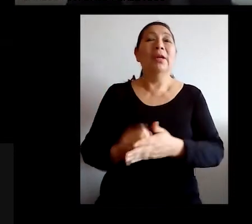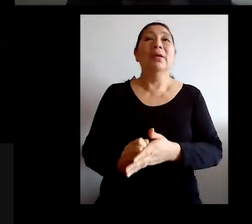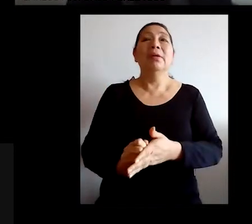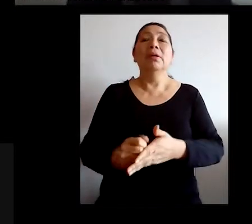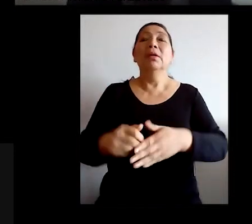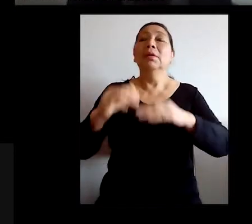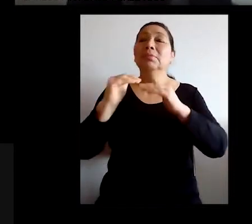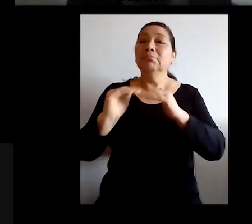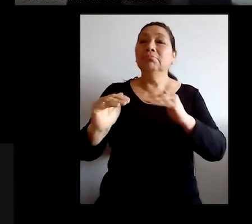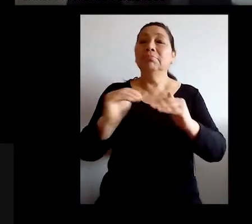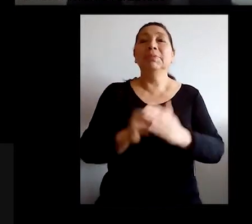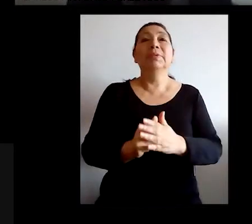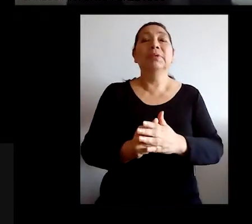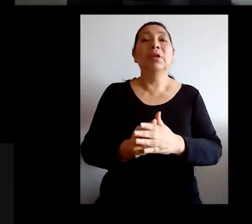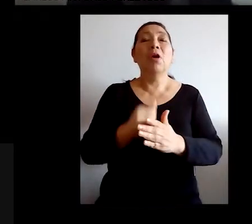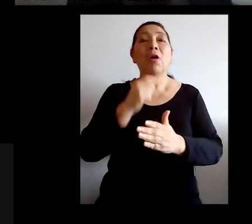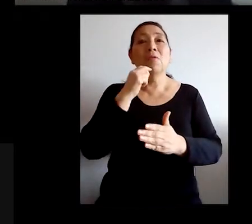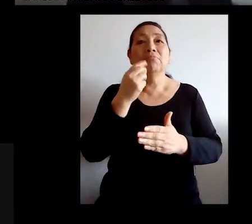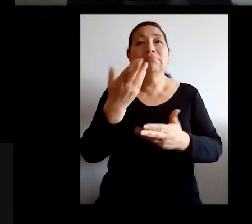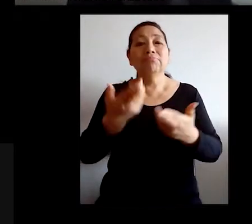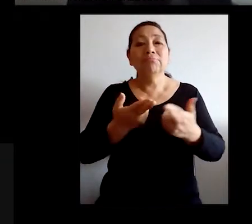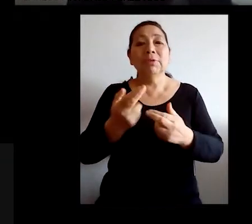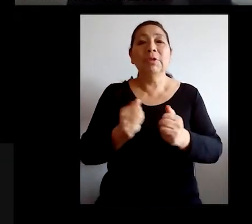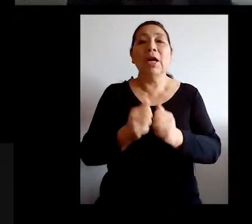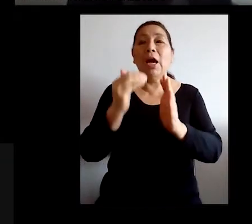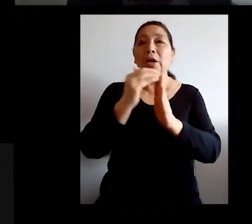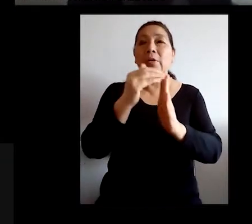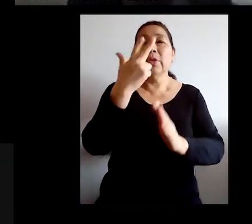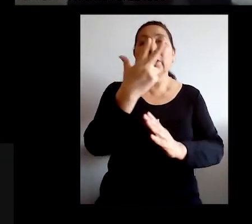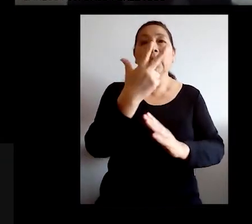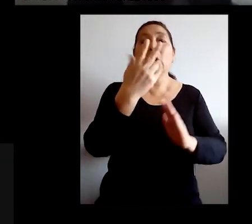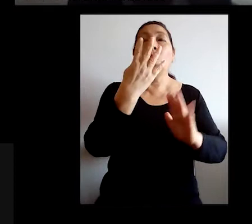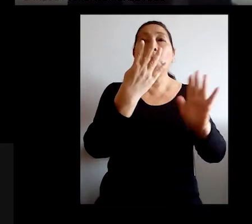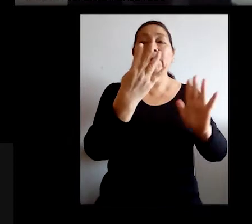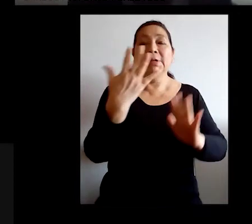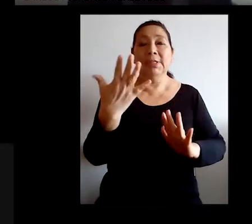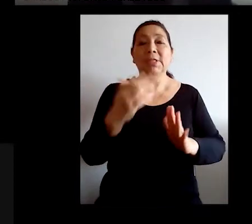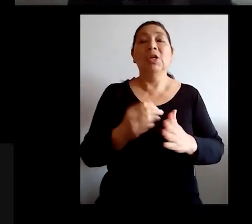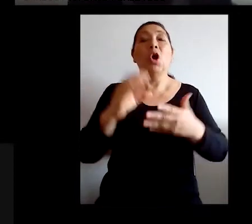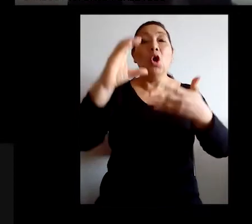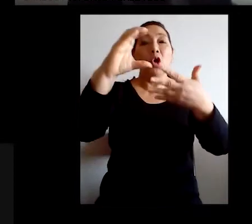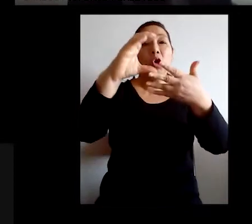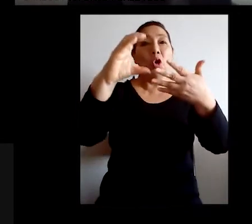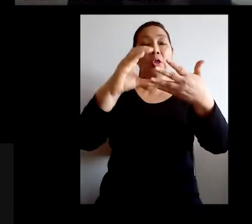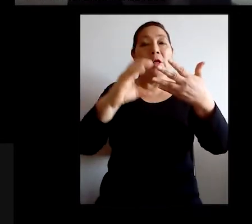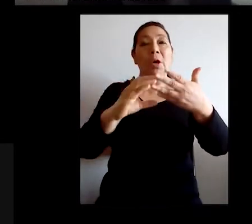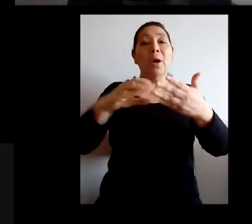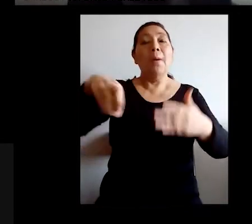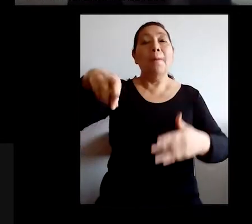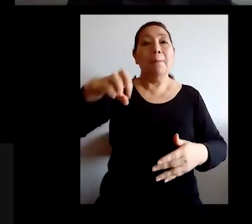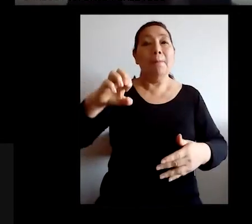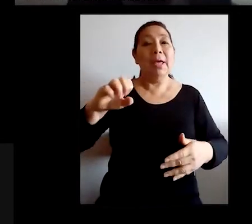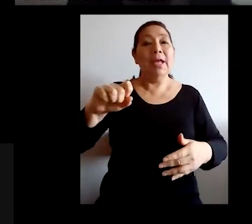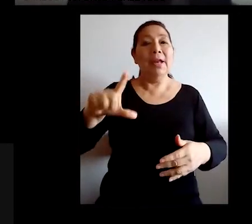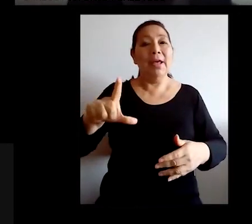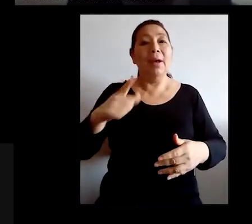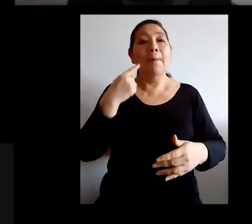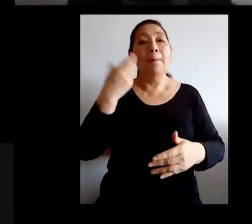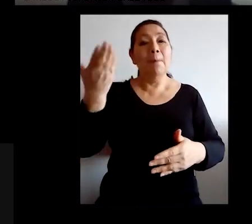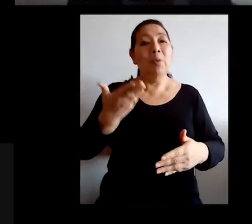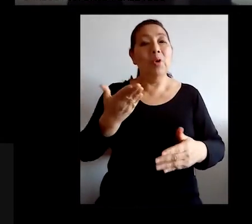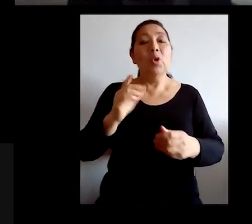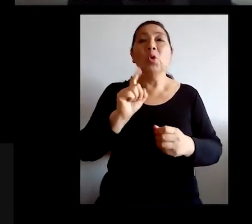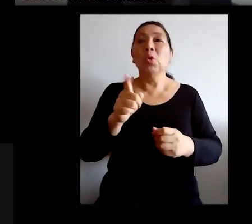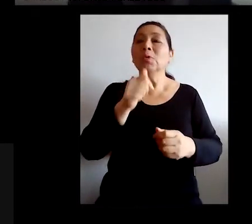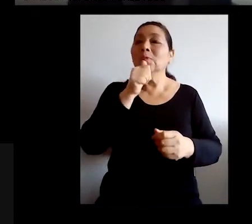los parámetros de tipicidad del artículo 395 del Código Penal, como autor del delito de